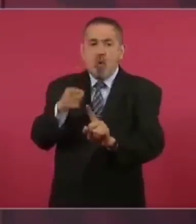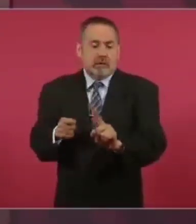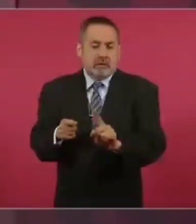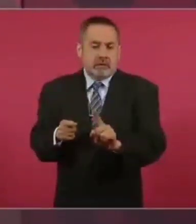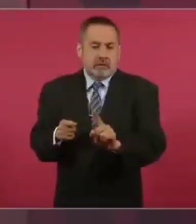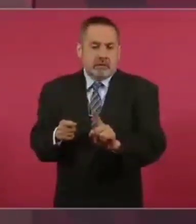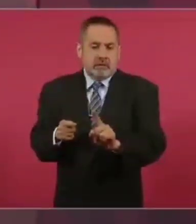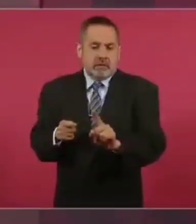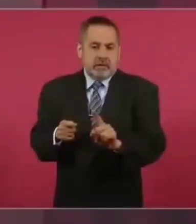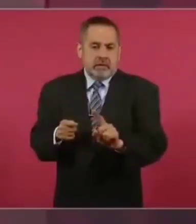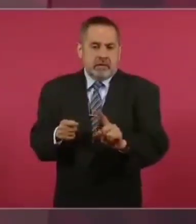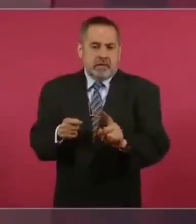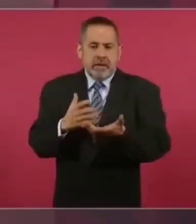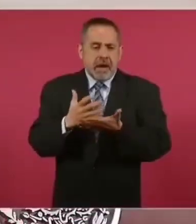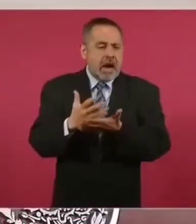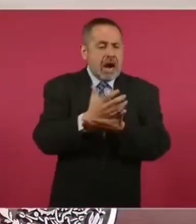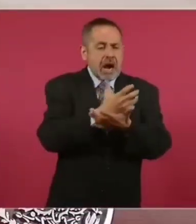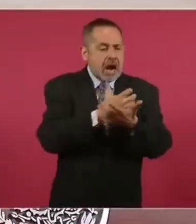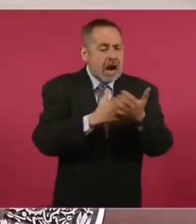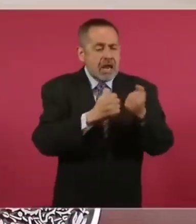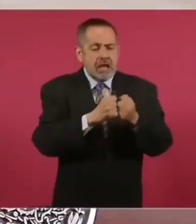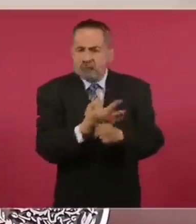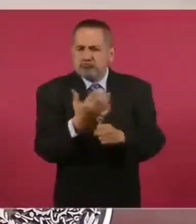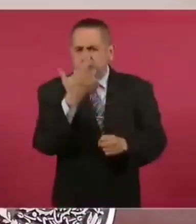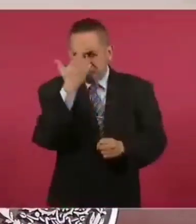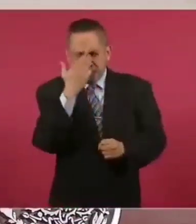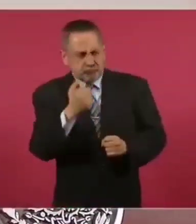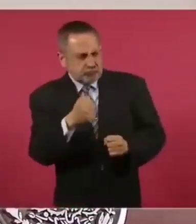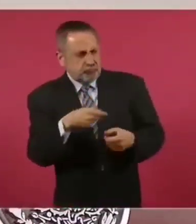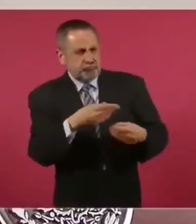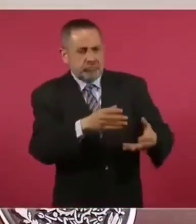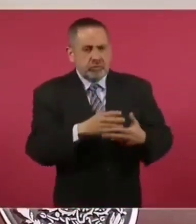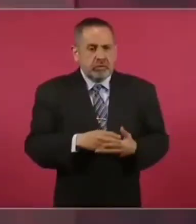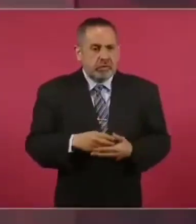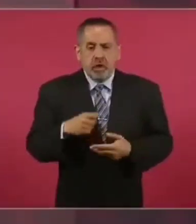obtengan utilidades razonables, que no atraquen